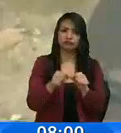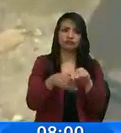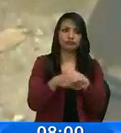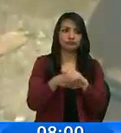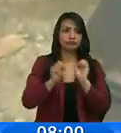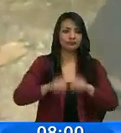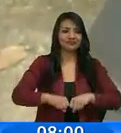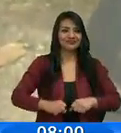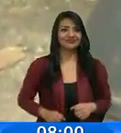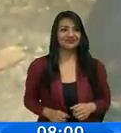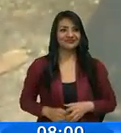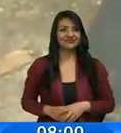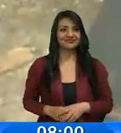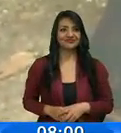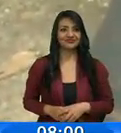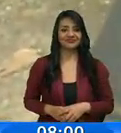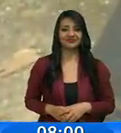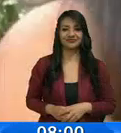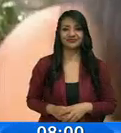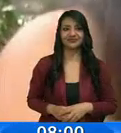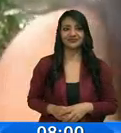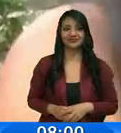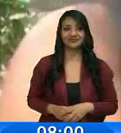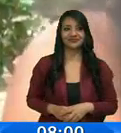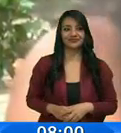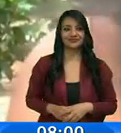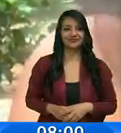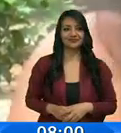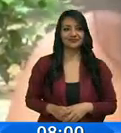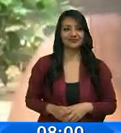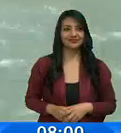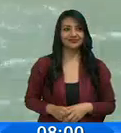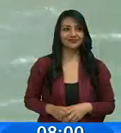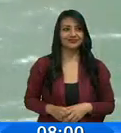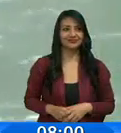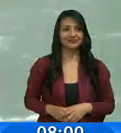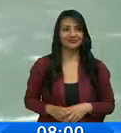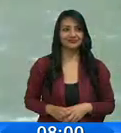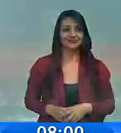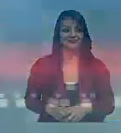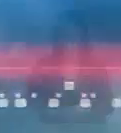Desde la provincia de Manabí, informó Johnny Armendáriz.